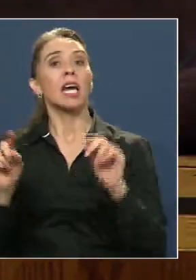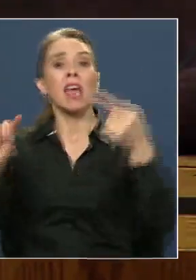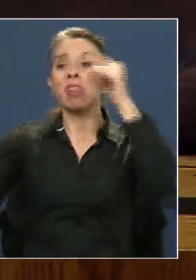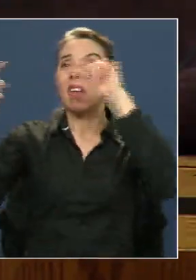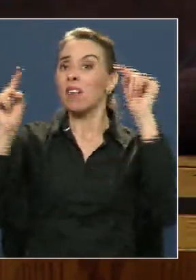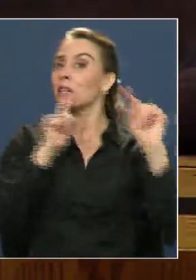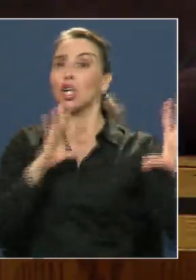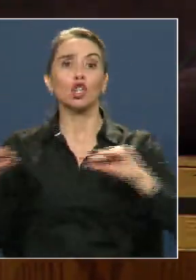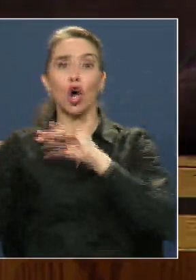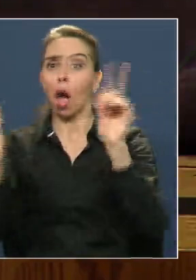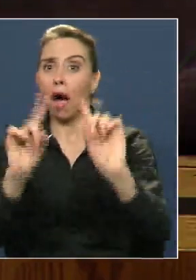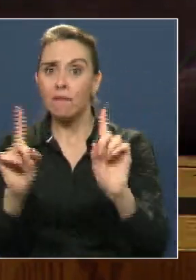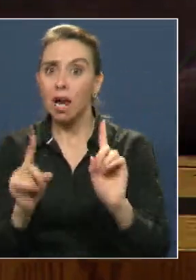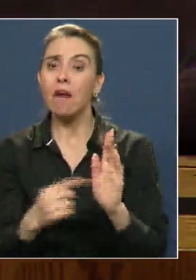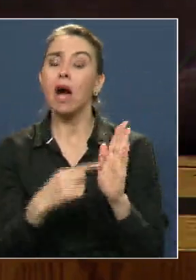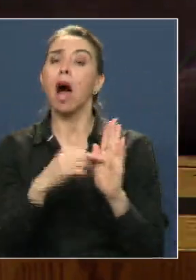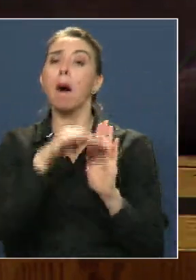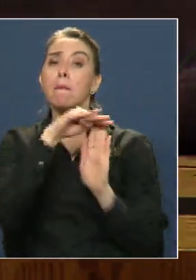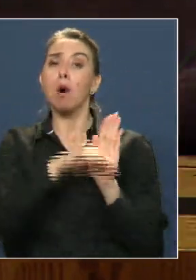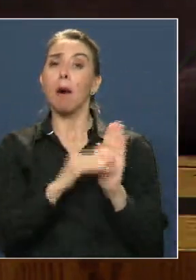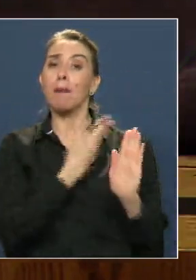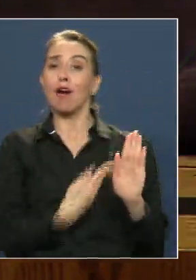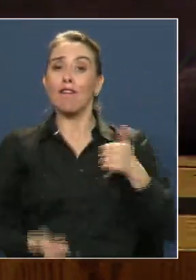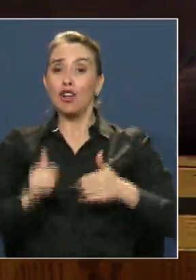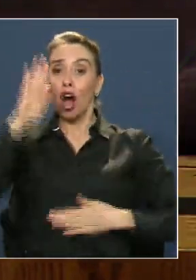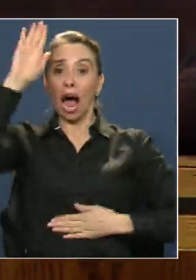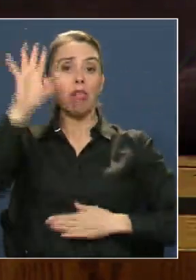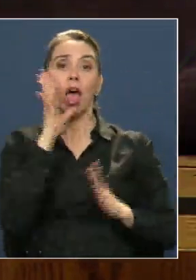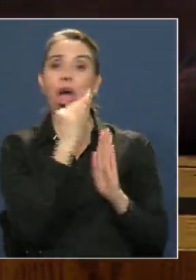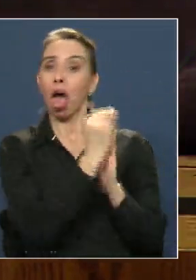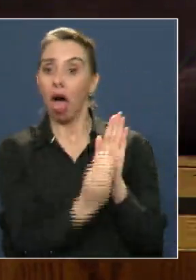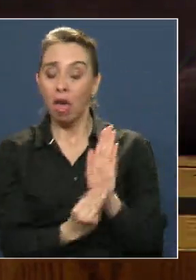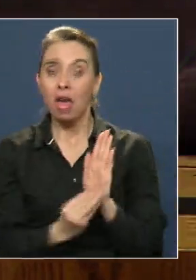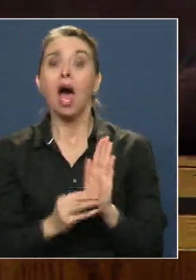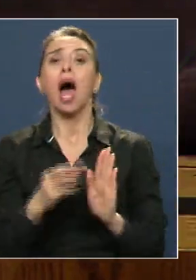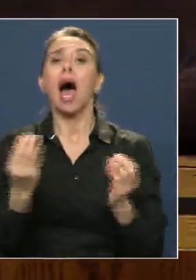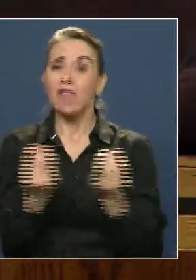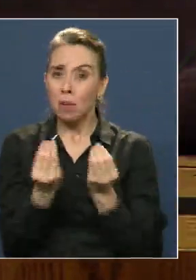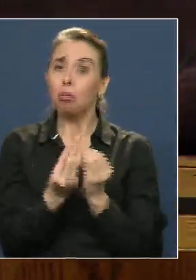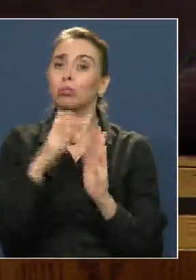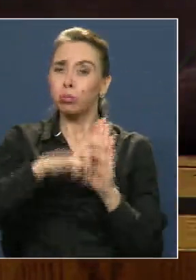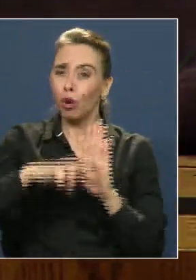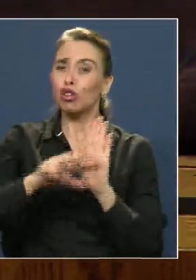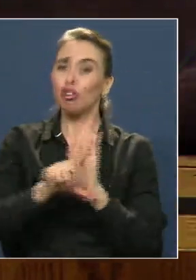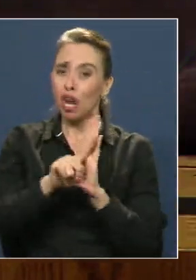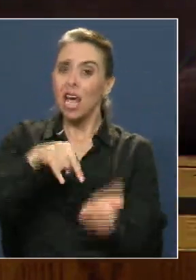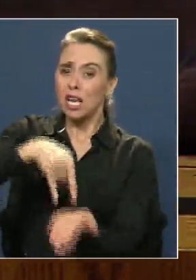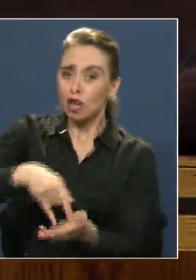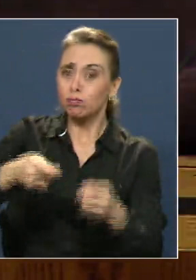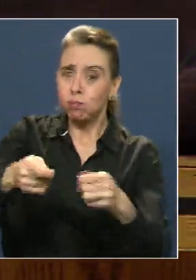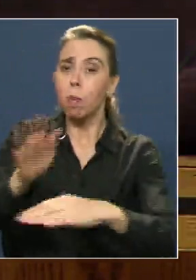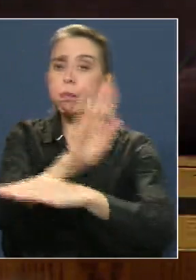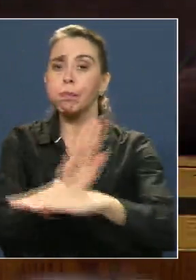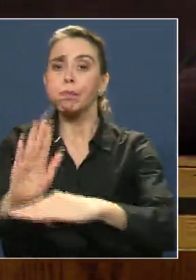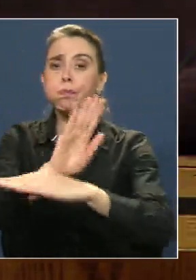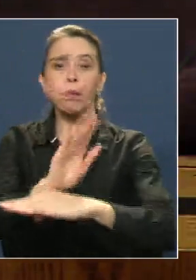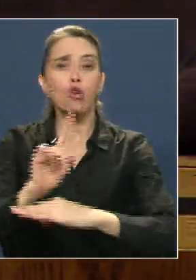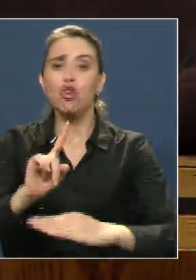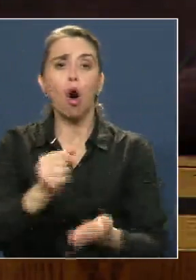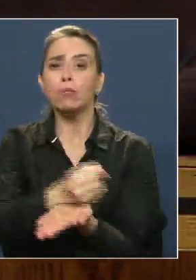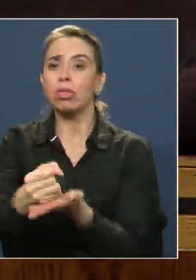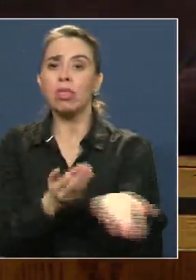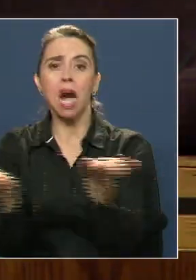repito, habían muchos proyectos, pero ninguno de ellos estaba moviéndose. Estudiamos el tema, nos reunimos con